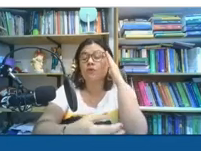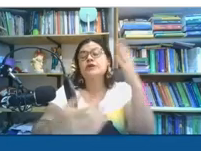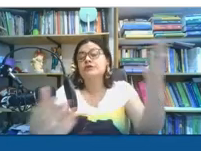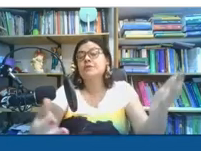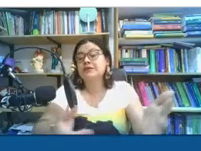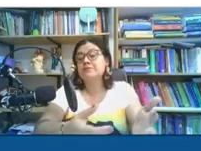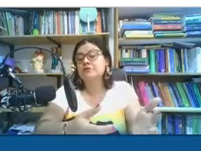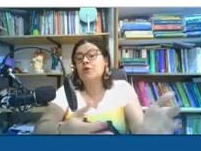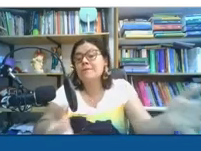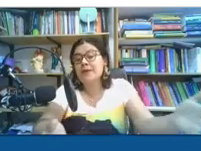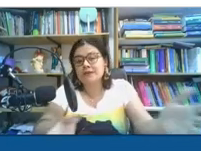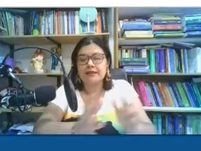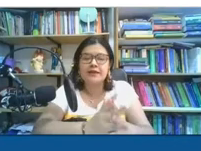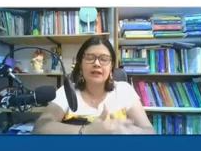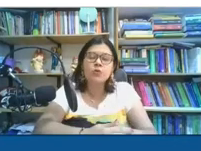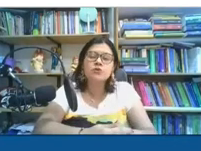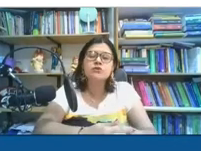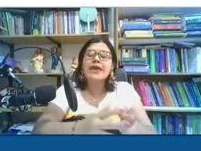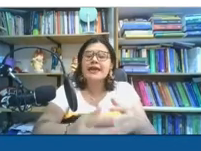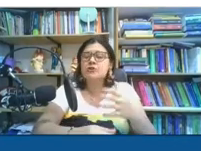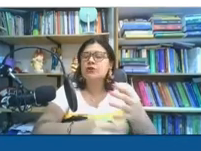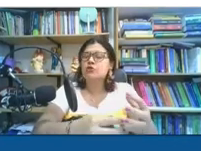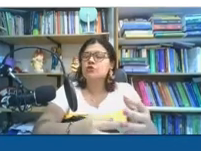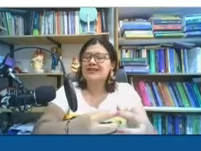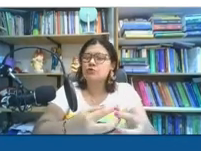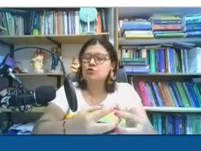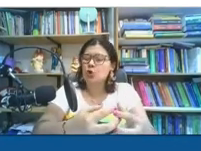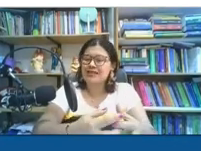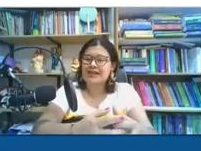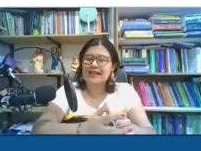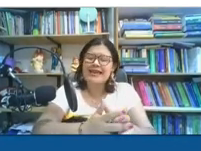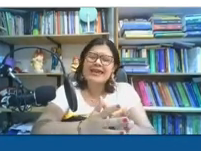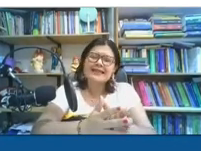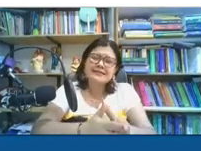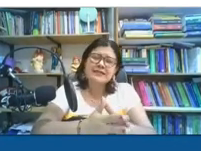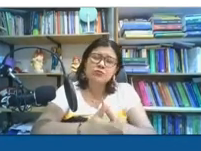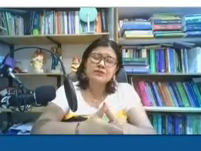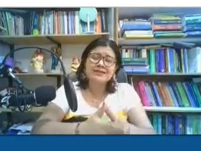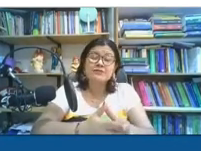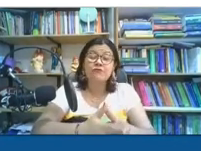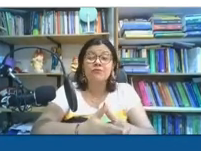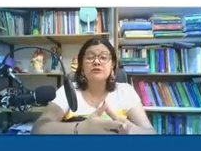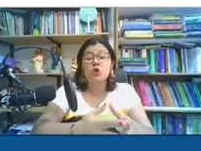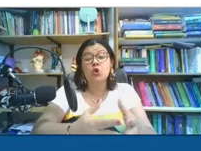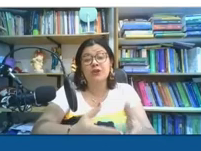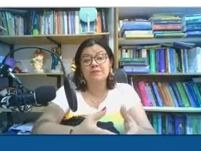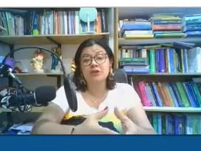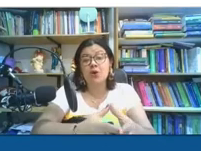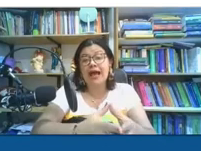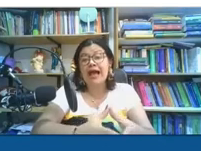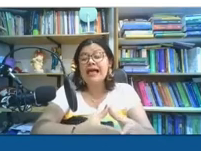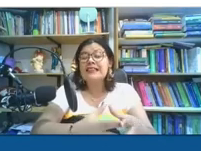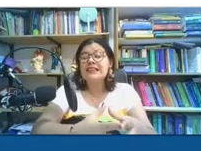los derechos de participación hoy pink l algunos es lo que nosotros queremos orientar existe mucha desinformación con